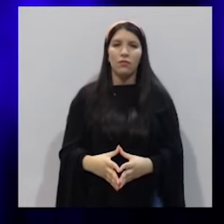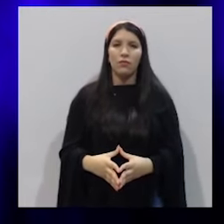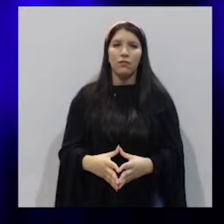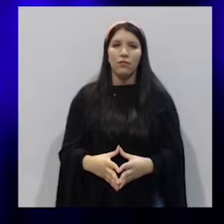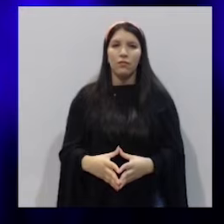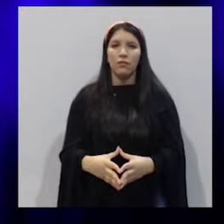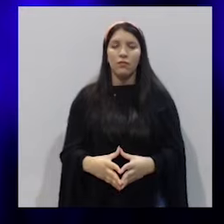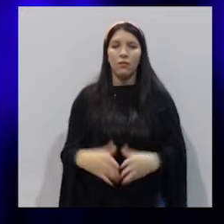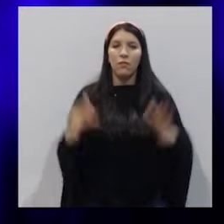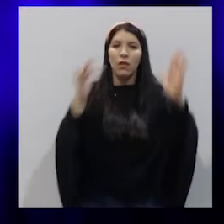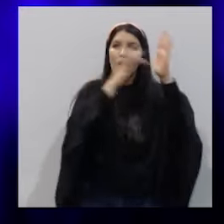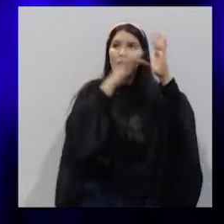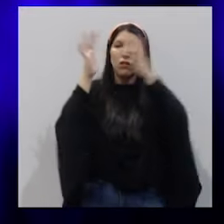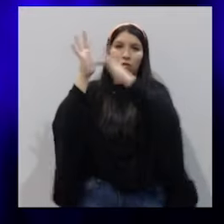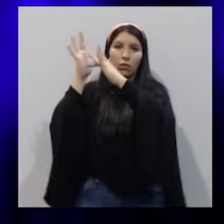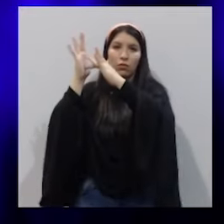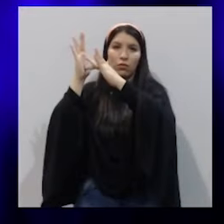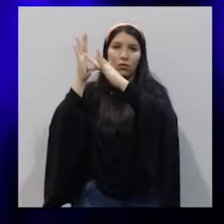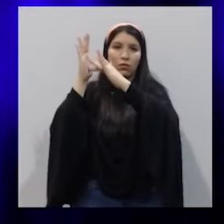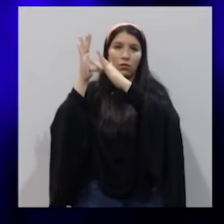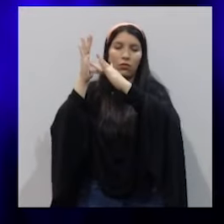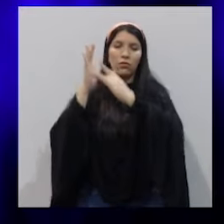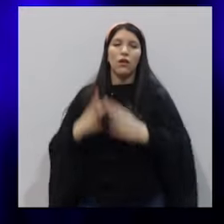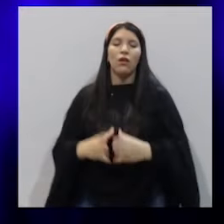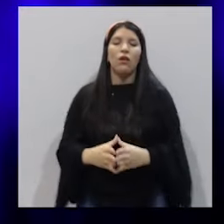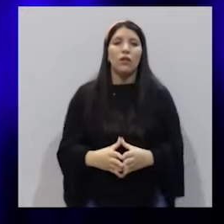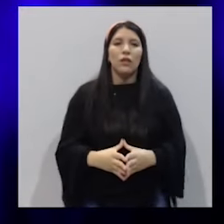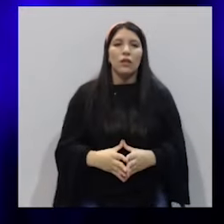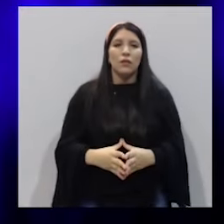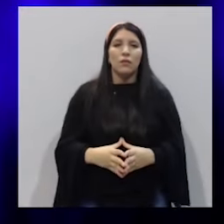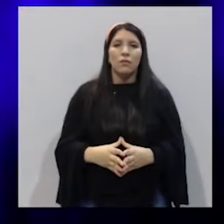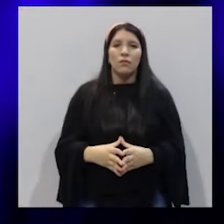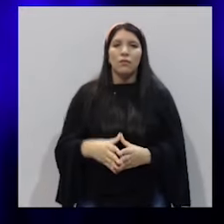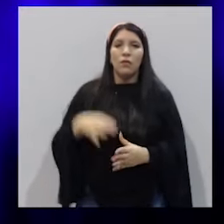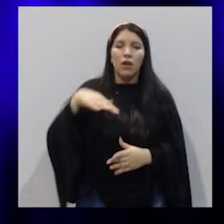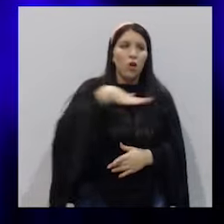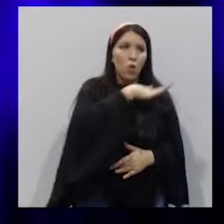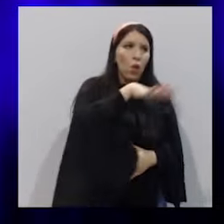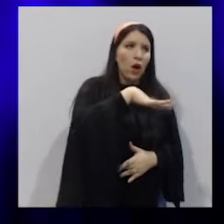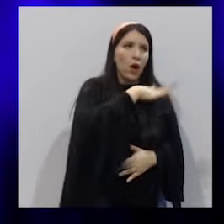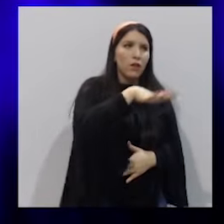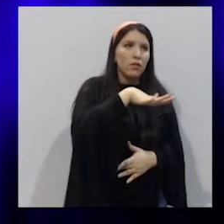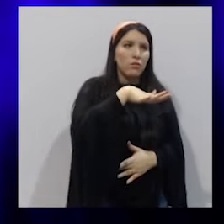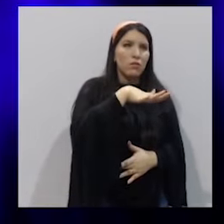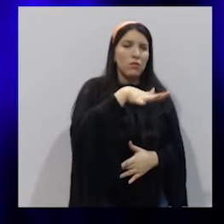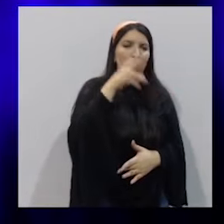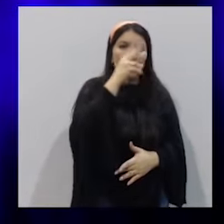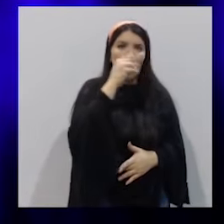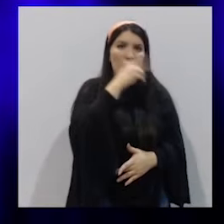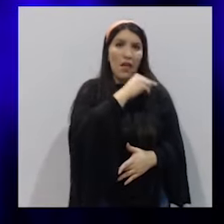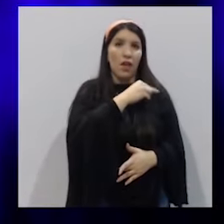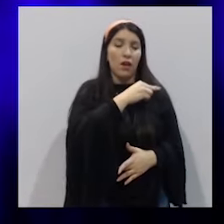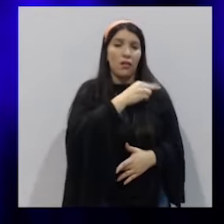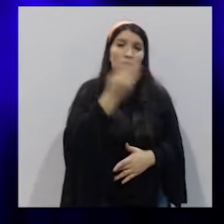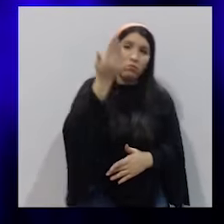y satanás se atrevió a tocar la identidad del hijo de dios y le dice si eres hijo de dios díaz